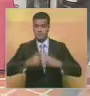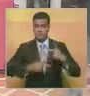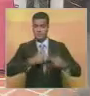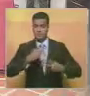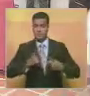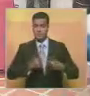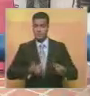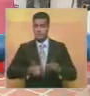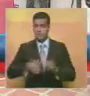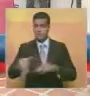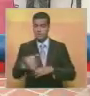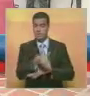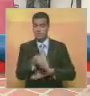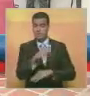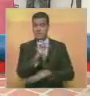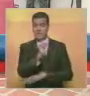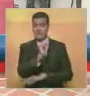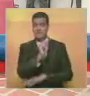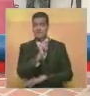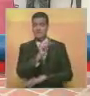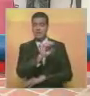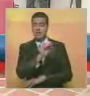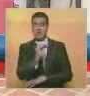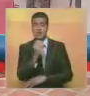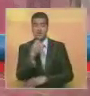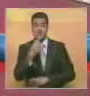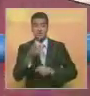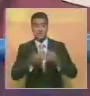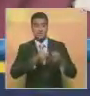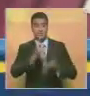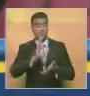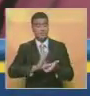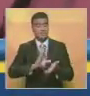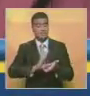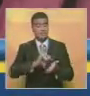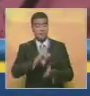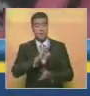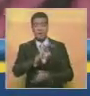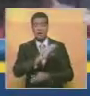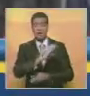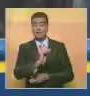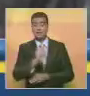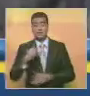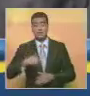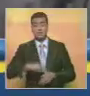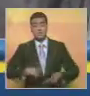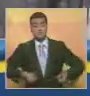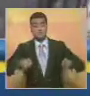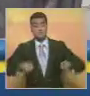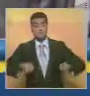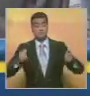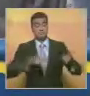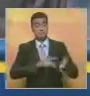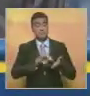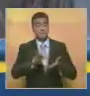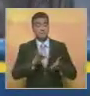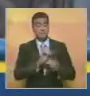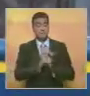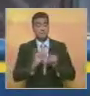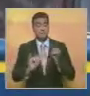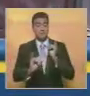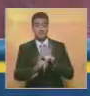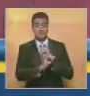a cabo en la avenida casanova a la altura del centro comercial el recreo aquí en caracas uno de los detenidos tenía previsto viajar este lunes con la valija desde el aeropuerto internacional